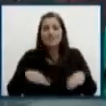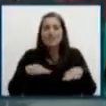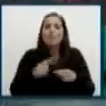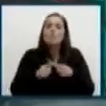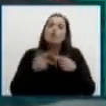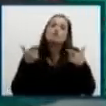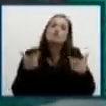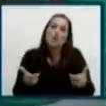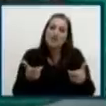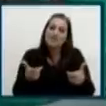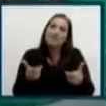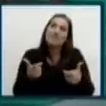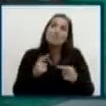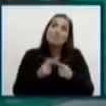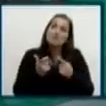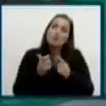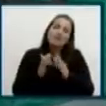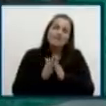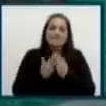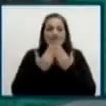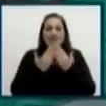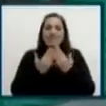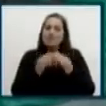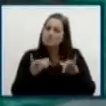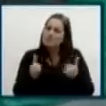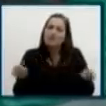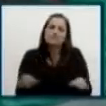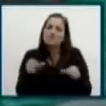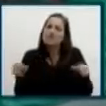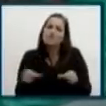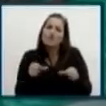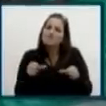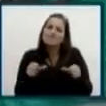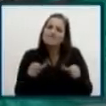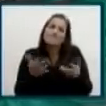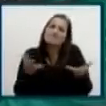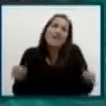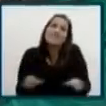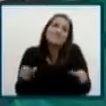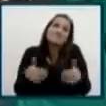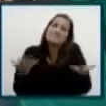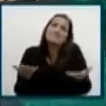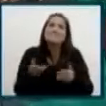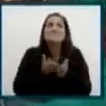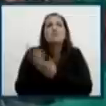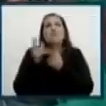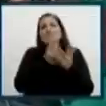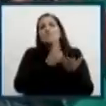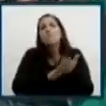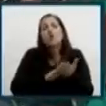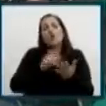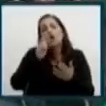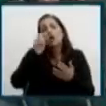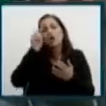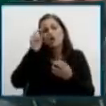suerte, le agradezco que me he dedicado a construir, a ser. Será, como yo siempre digo, será por ingeniero y por socialista.